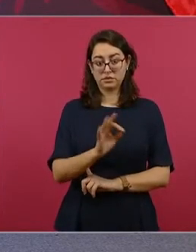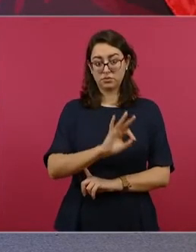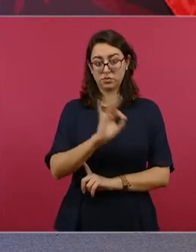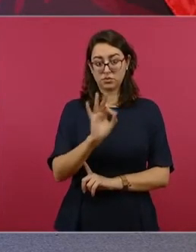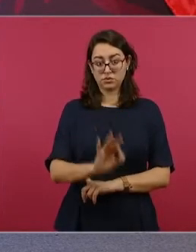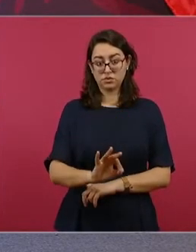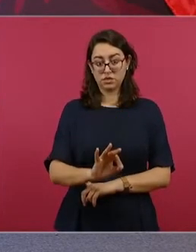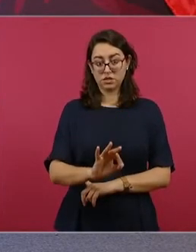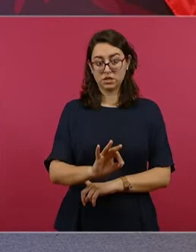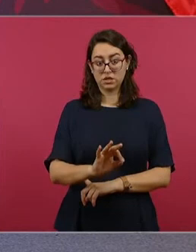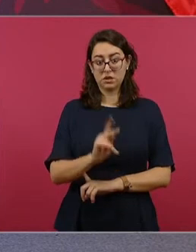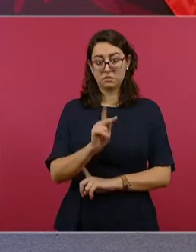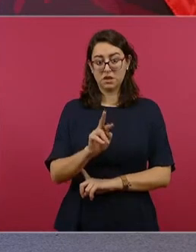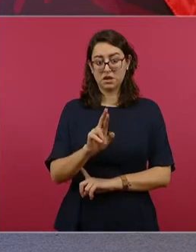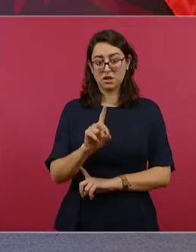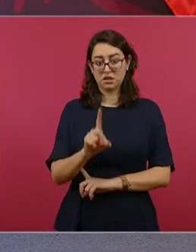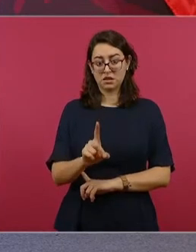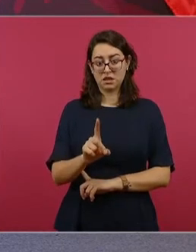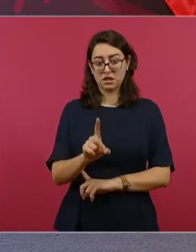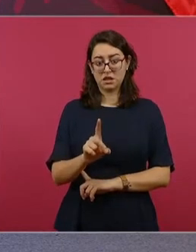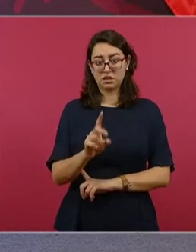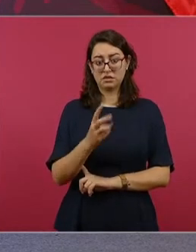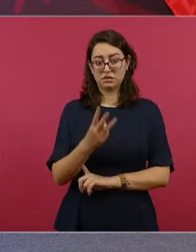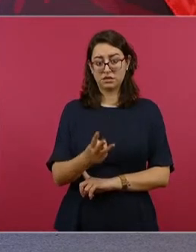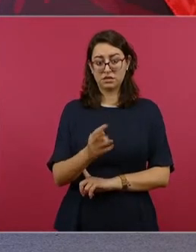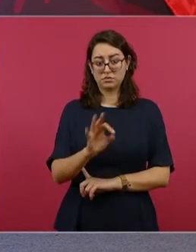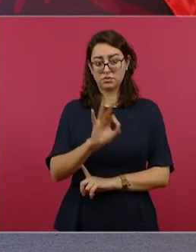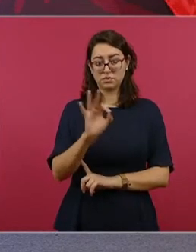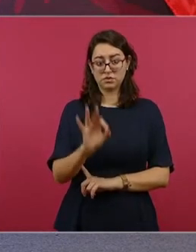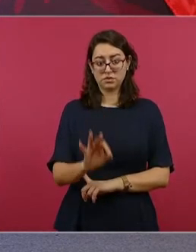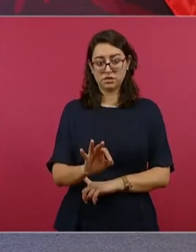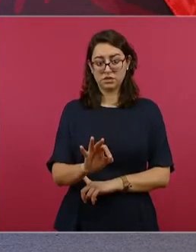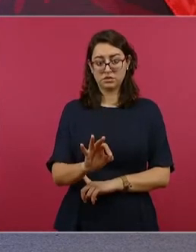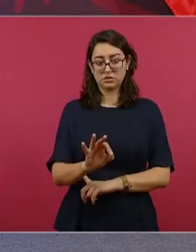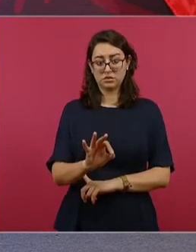3%, PRD 3%,